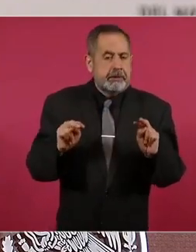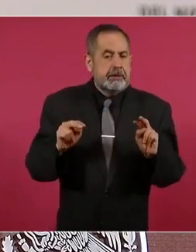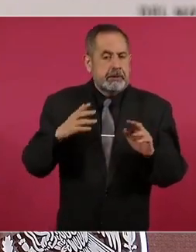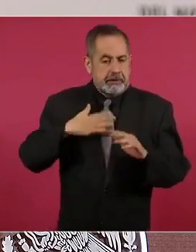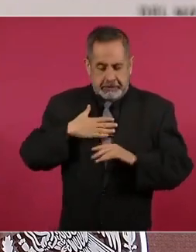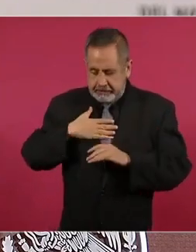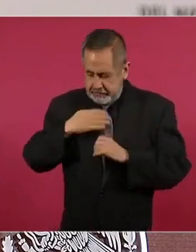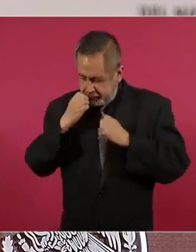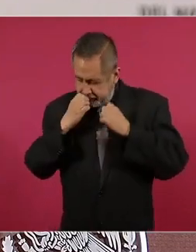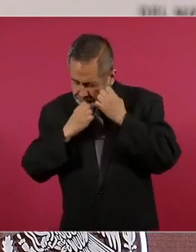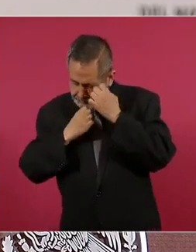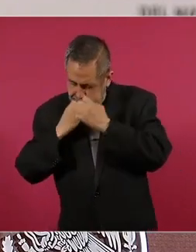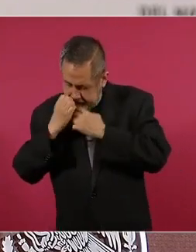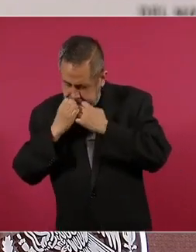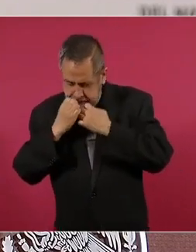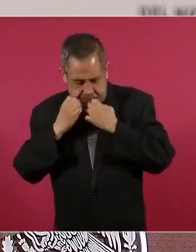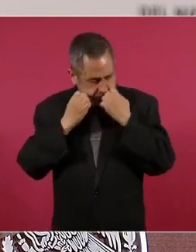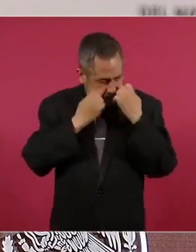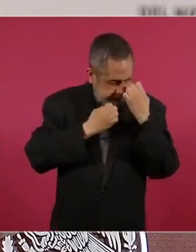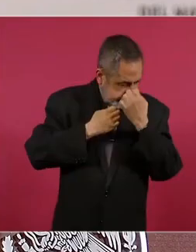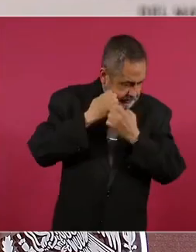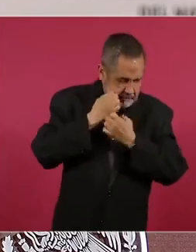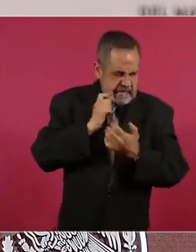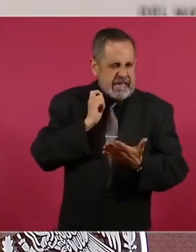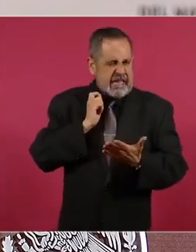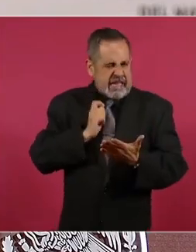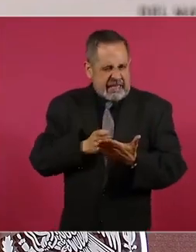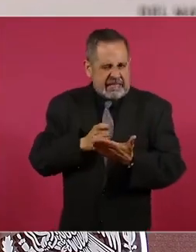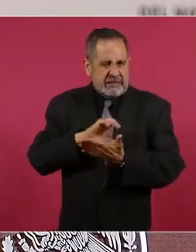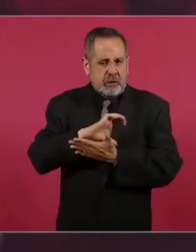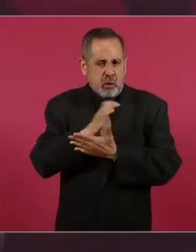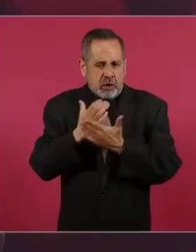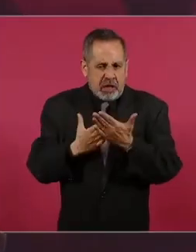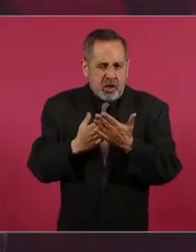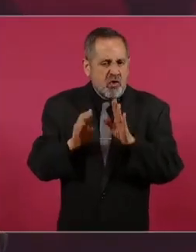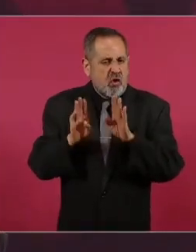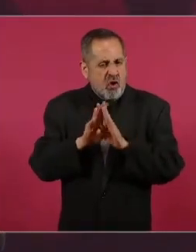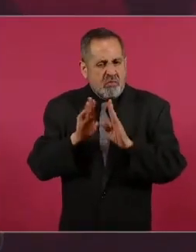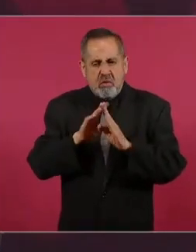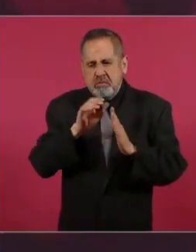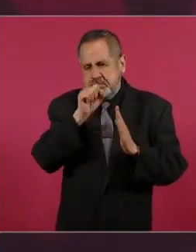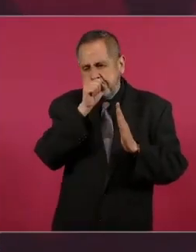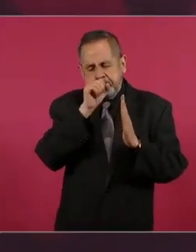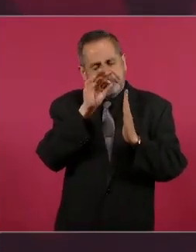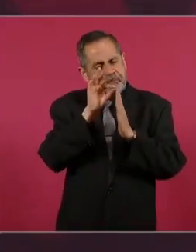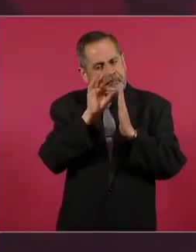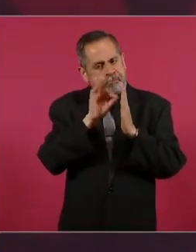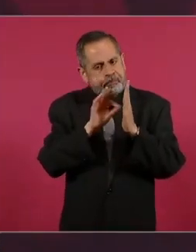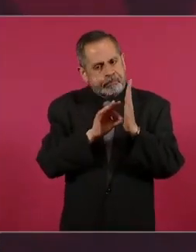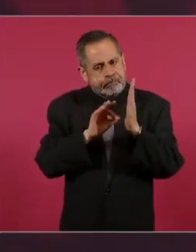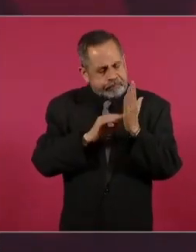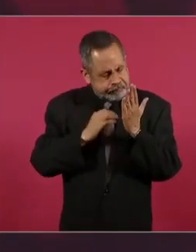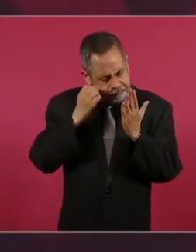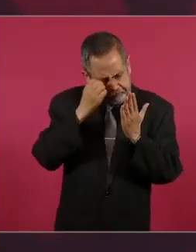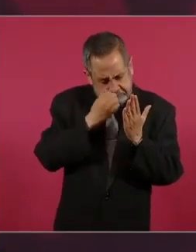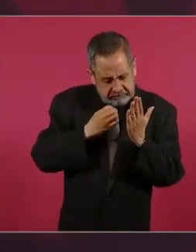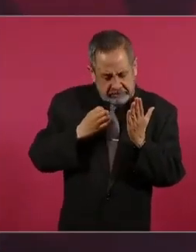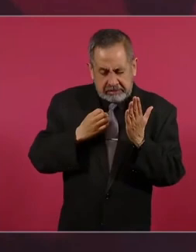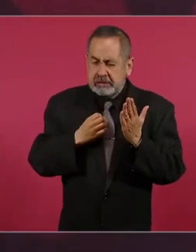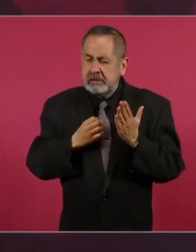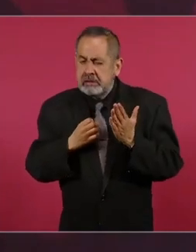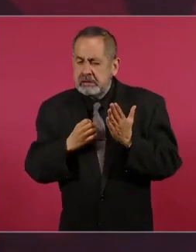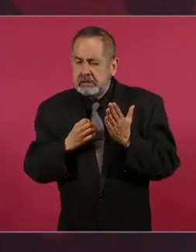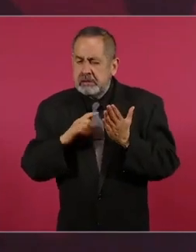un análisis, no solamente de esos contratos, sino de